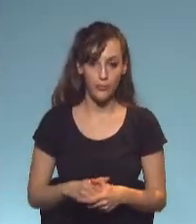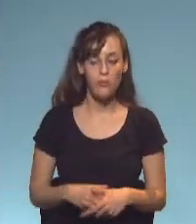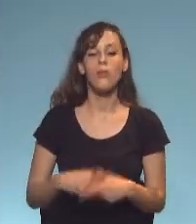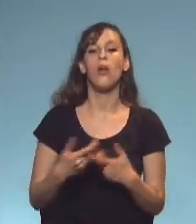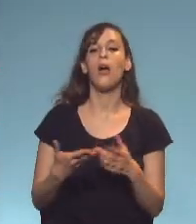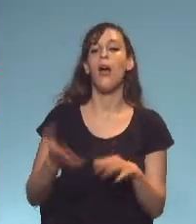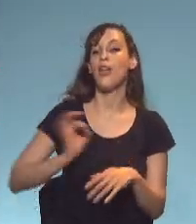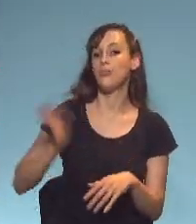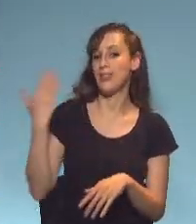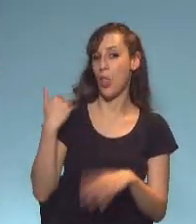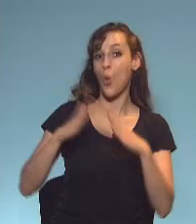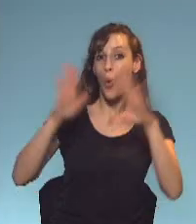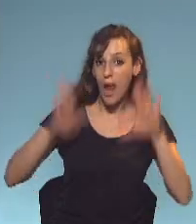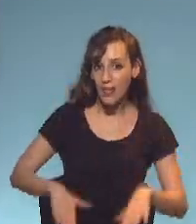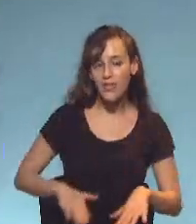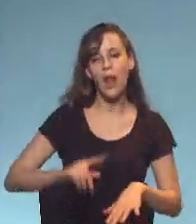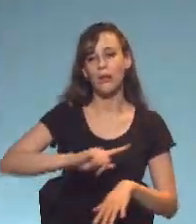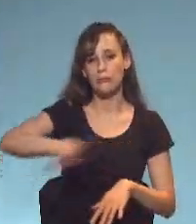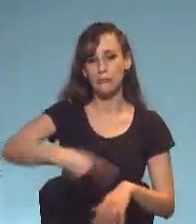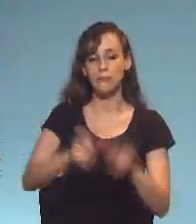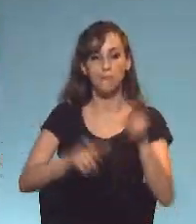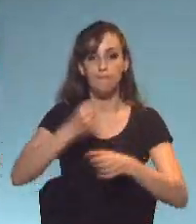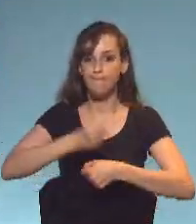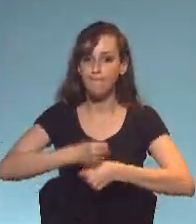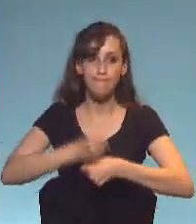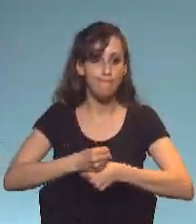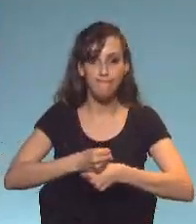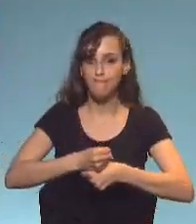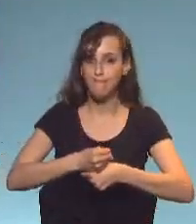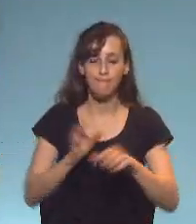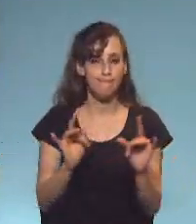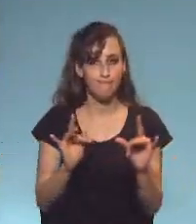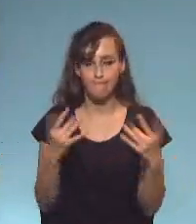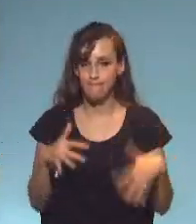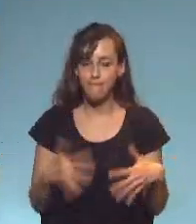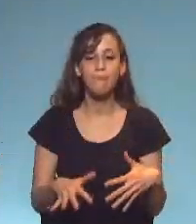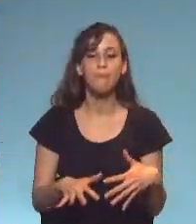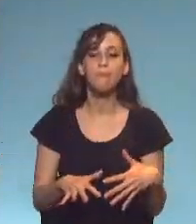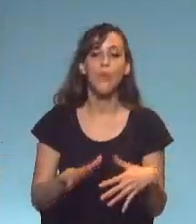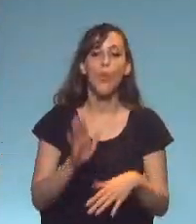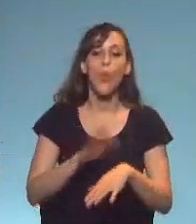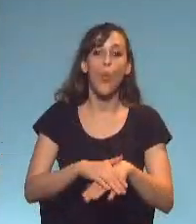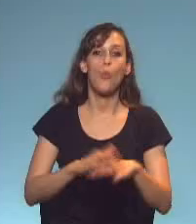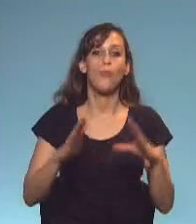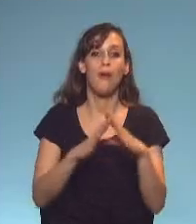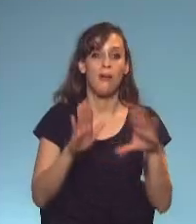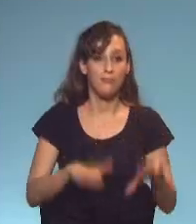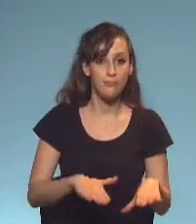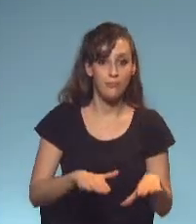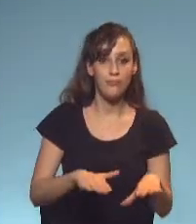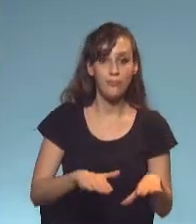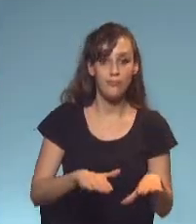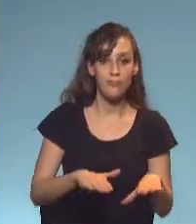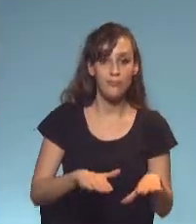año pasado, los trabajadores se vieron muy afectados, ya que el aislamiento social preventivo y obligatorio se anunció llegadas